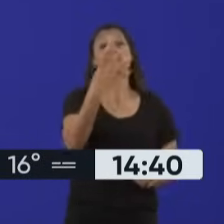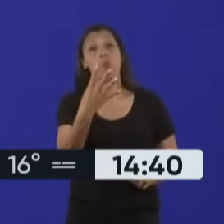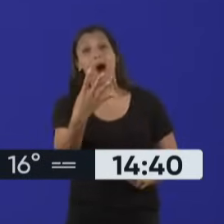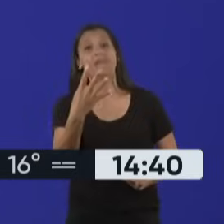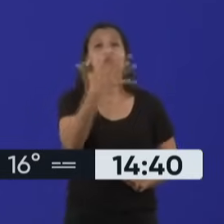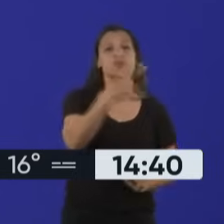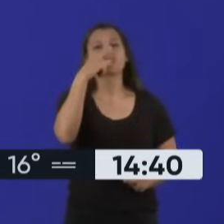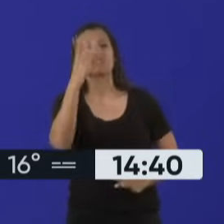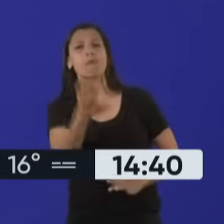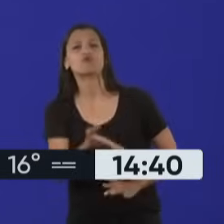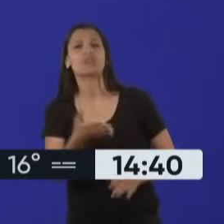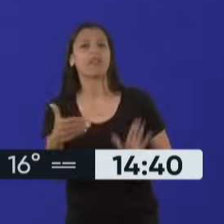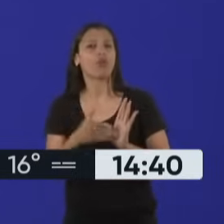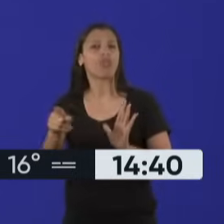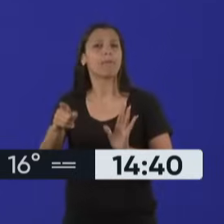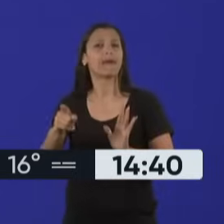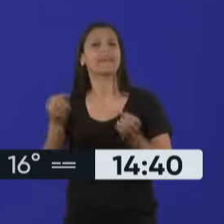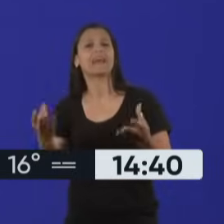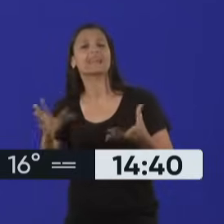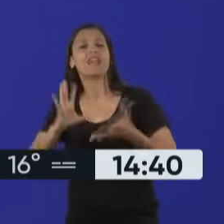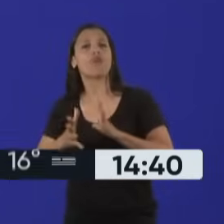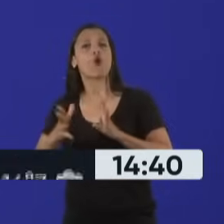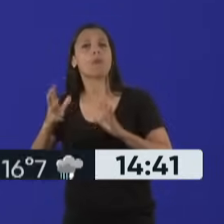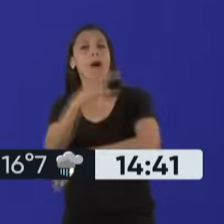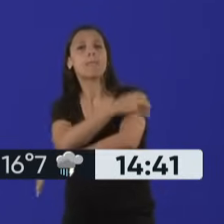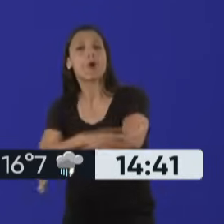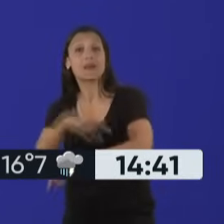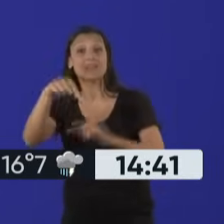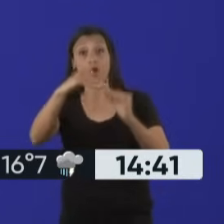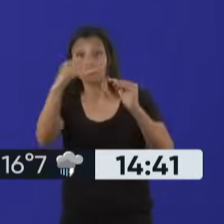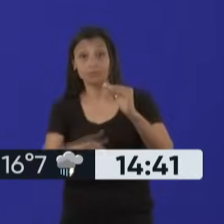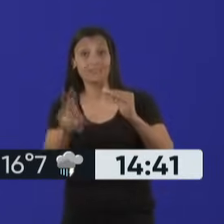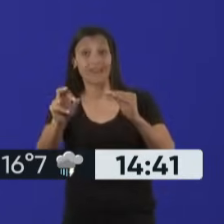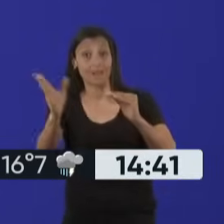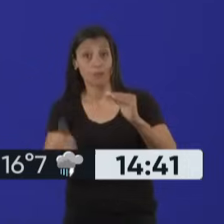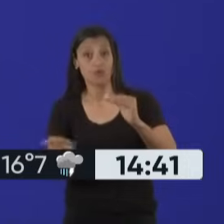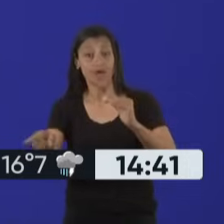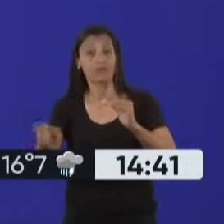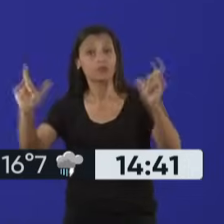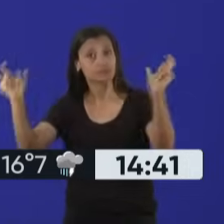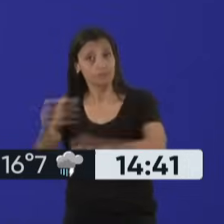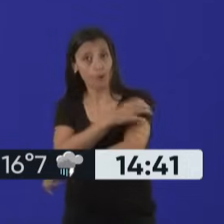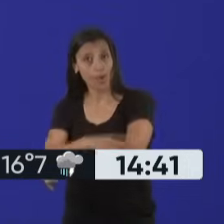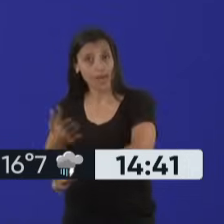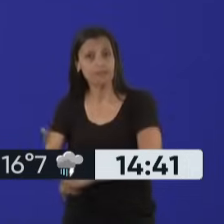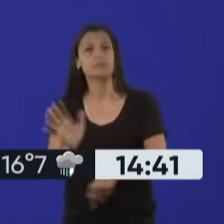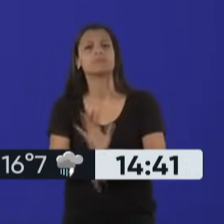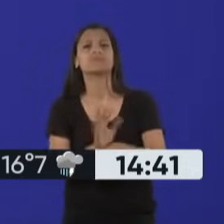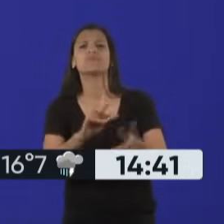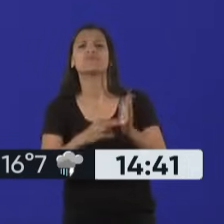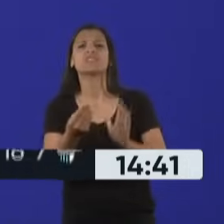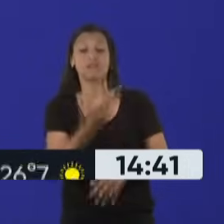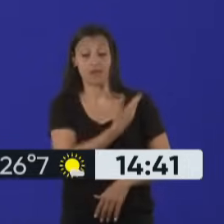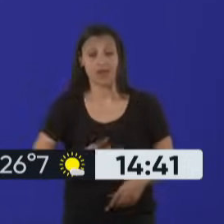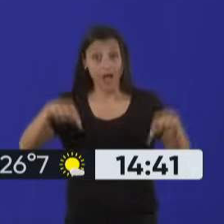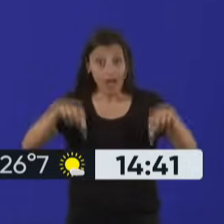paran. Y hoy ese indicador está en 30%. Es decir, que este gobierno sacó de